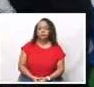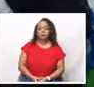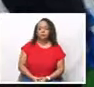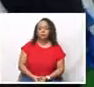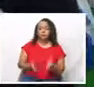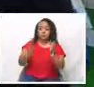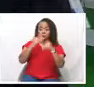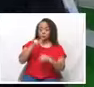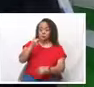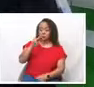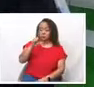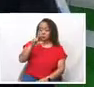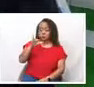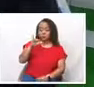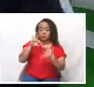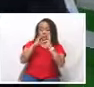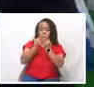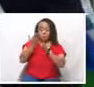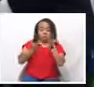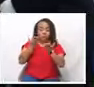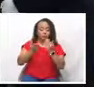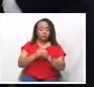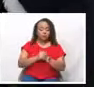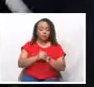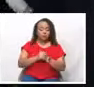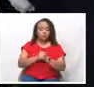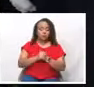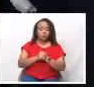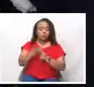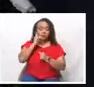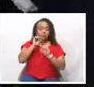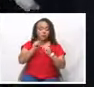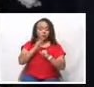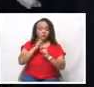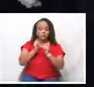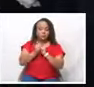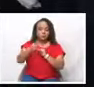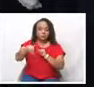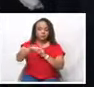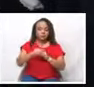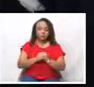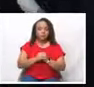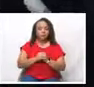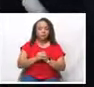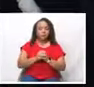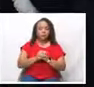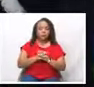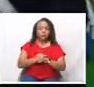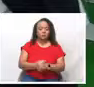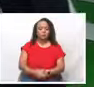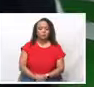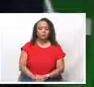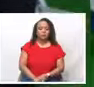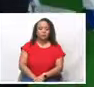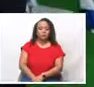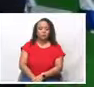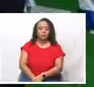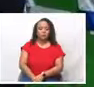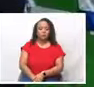Nelly ahí, la familia de Sherman, tal vez para? Ahí está la mamá, sí, creo para, que dijo que quizá para ver si los tenés ahí